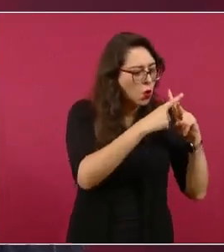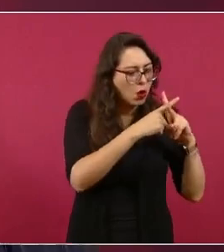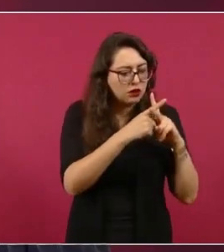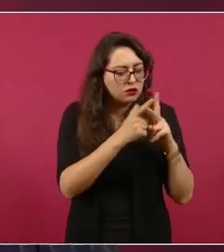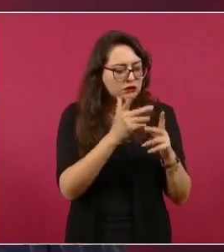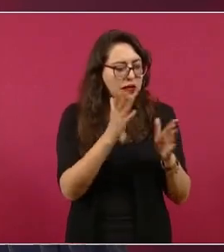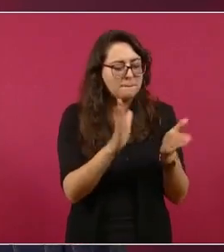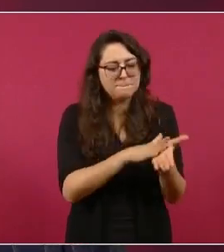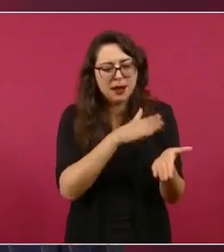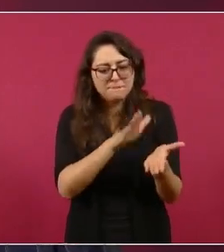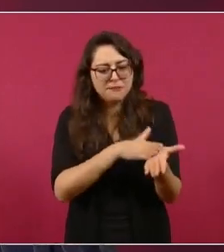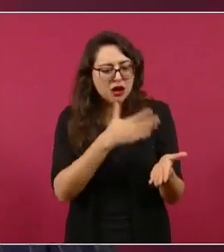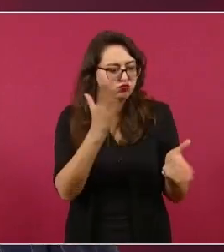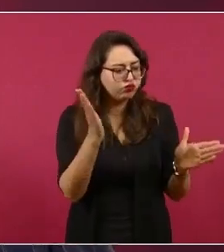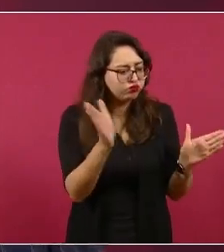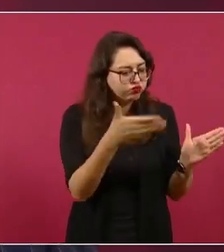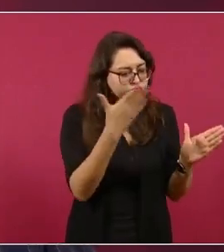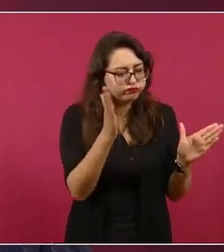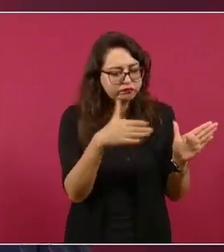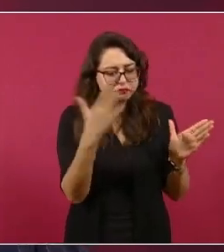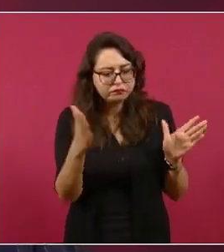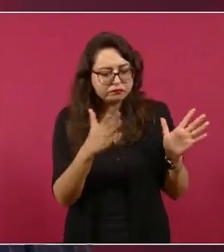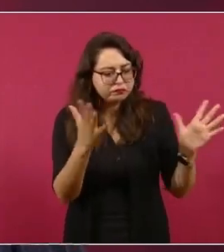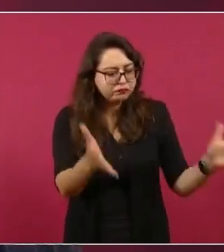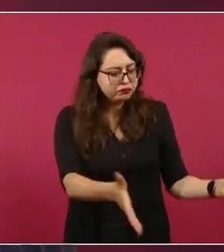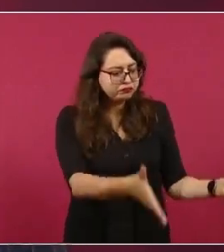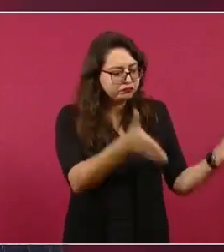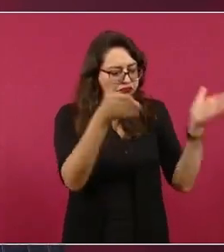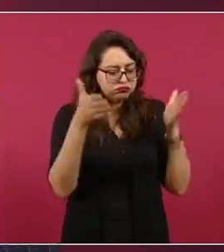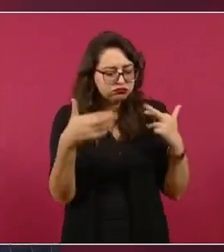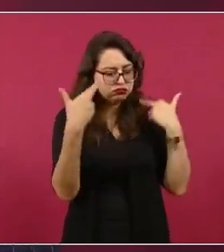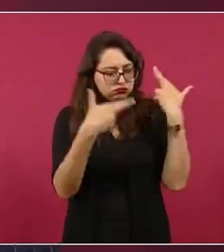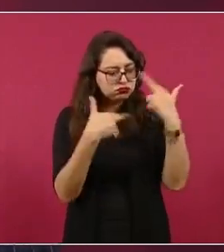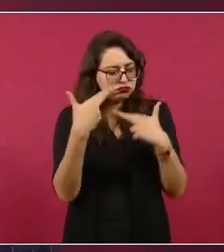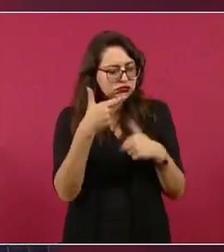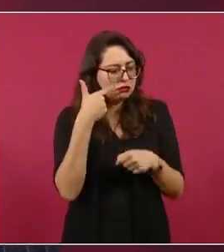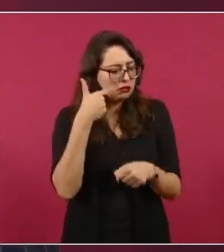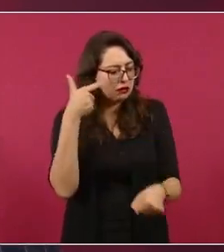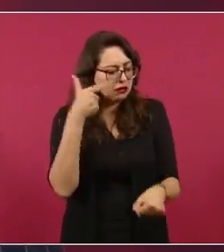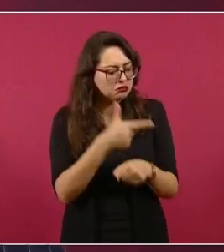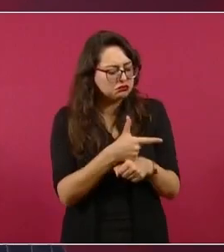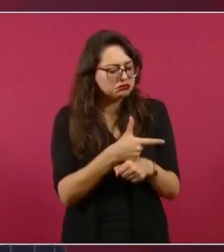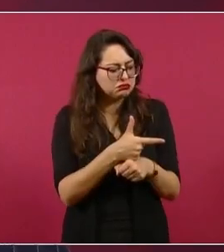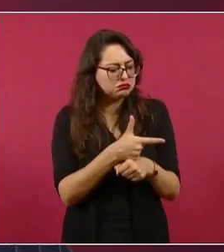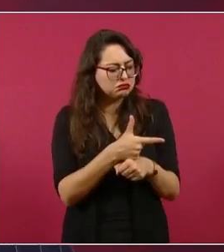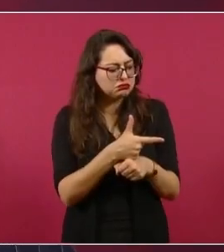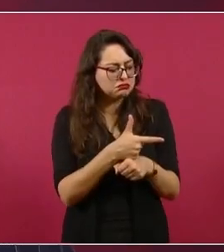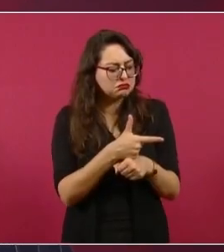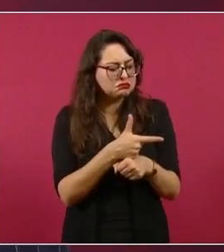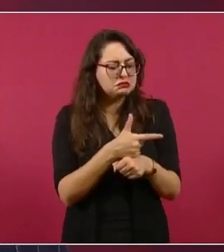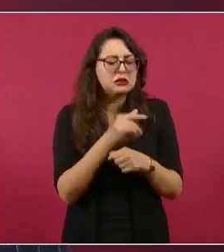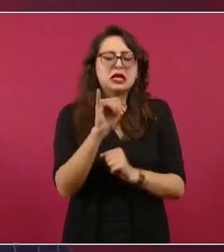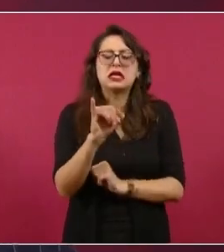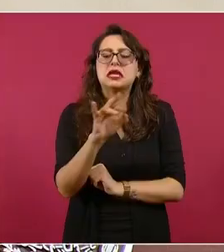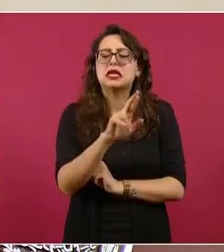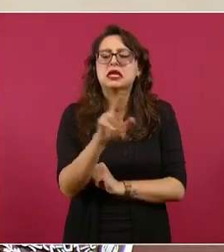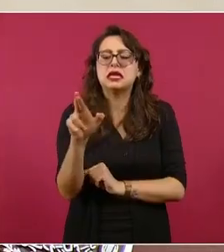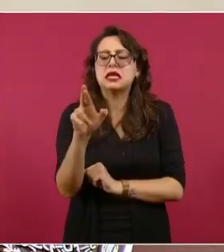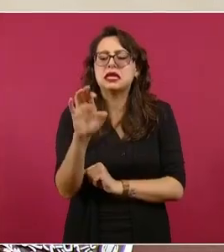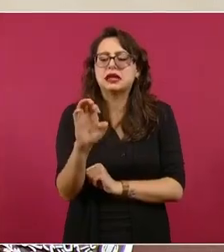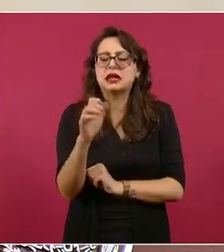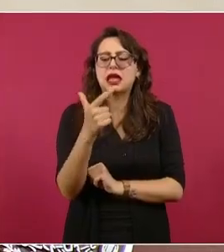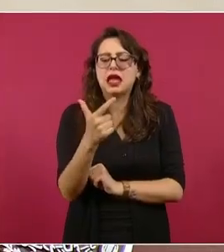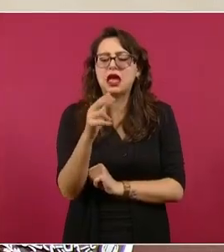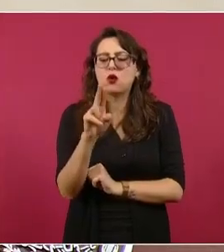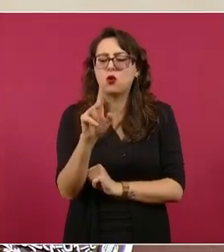no significa si hay una irregularidad, y no es eufemismo decir irregularidad,